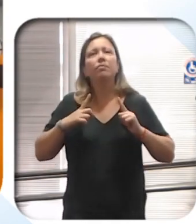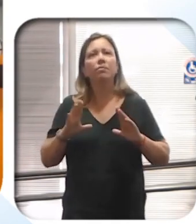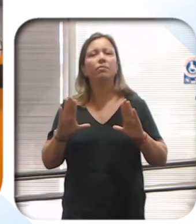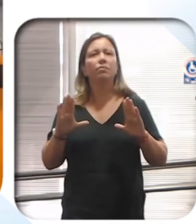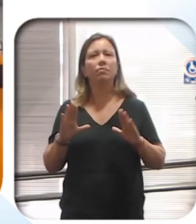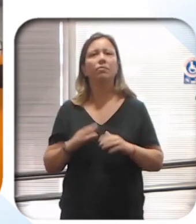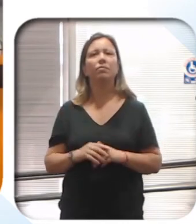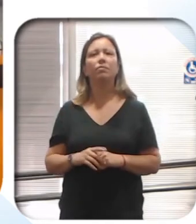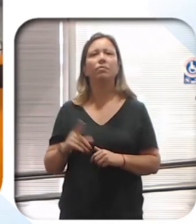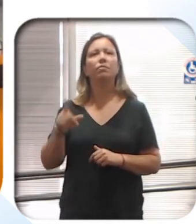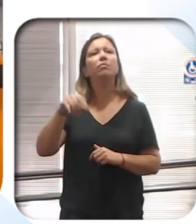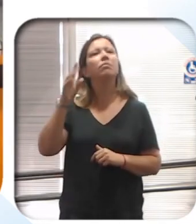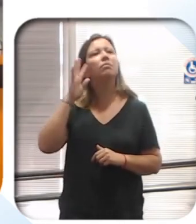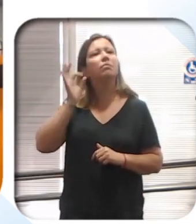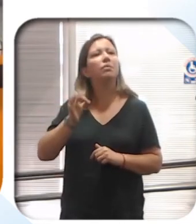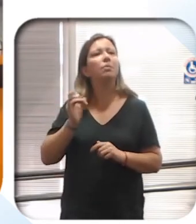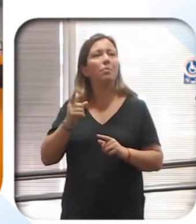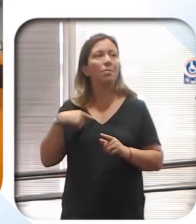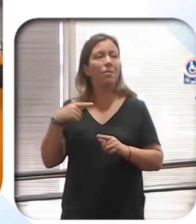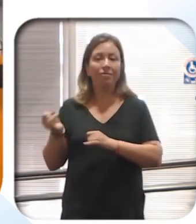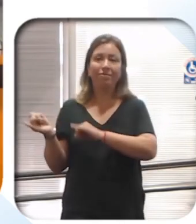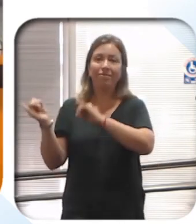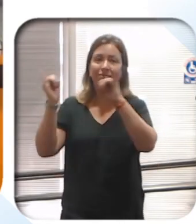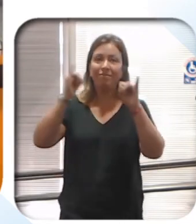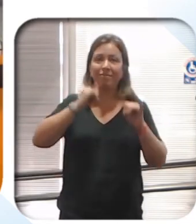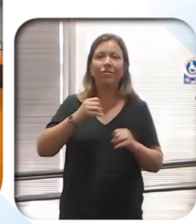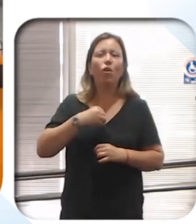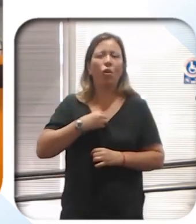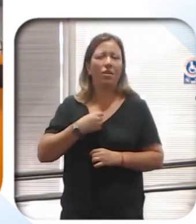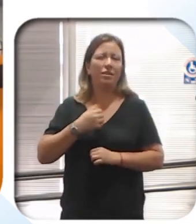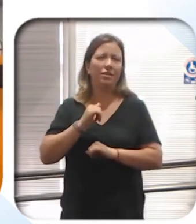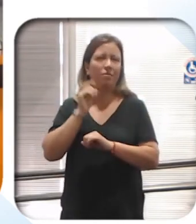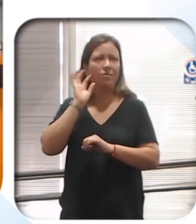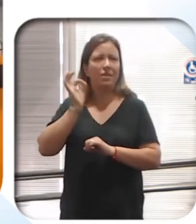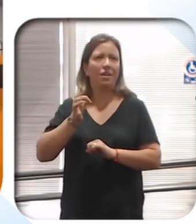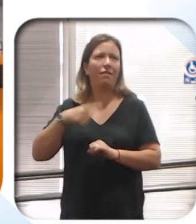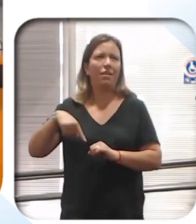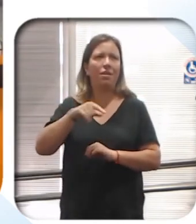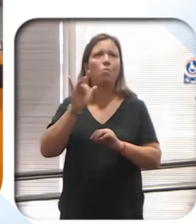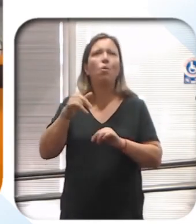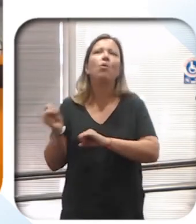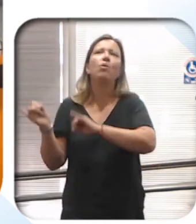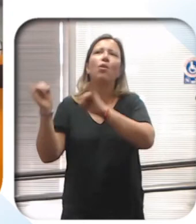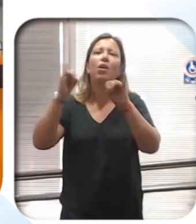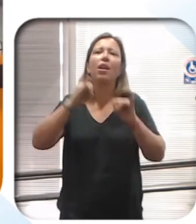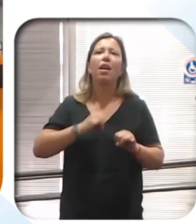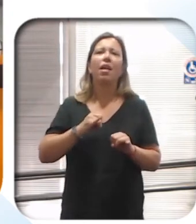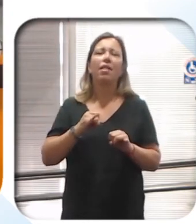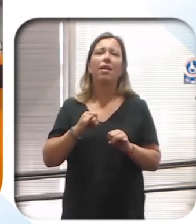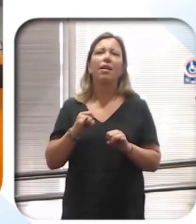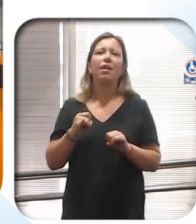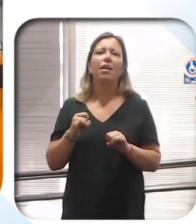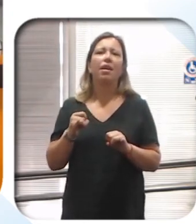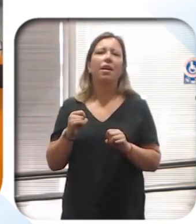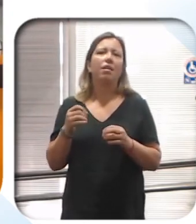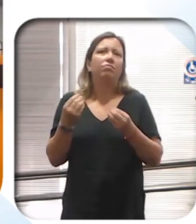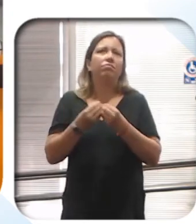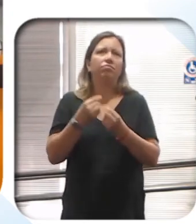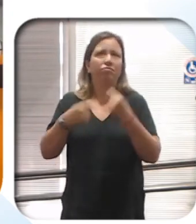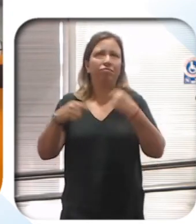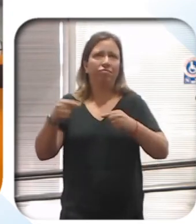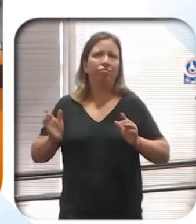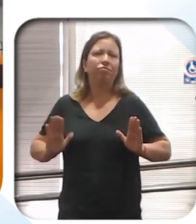que se canalice en esta jornada, confiamos que así será, en una jornada con mucha